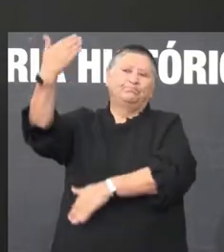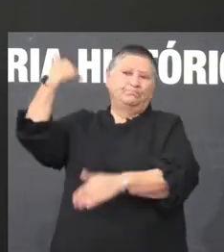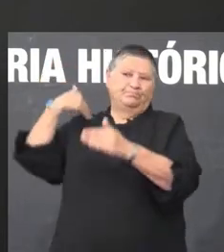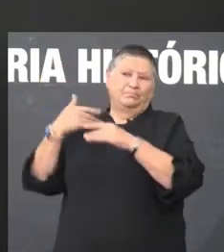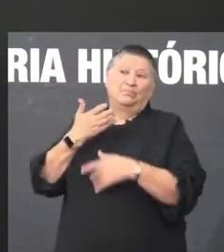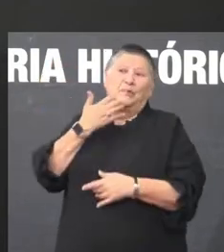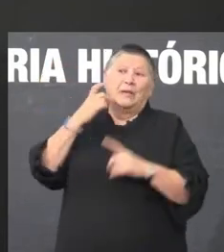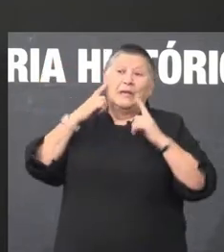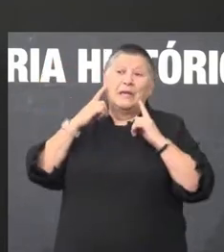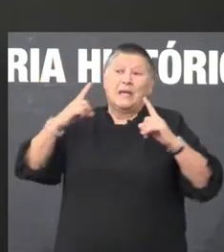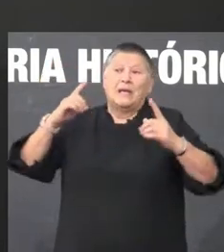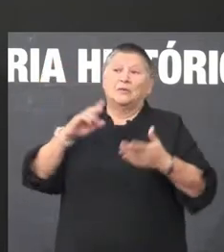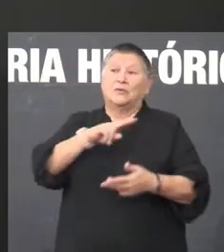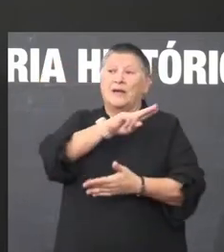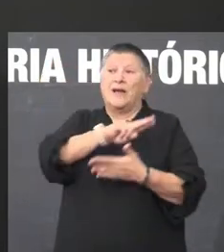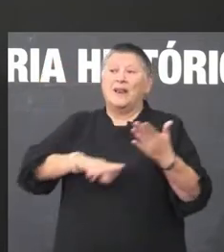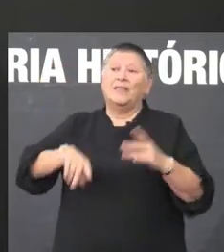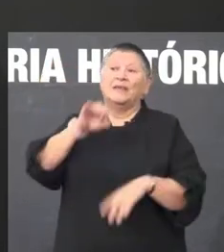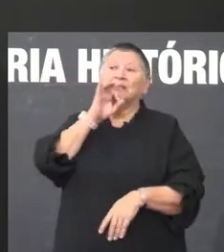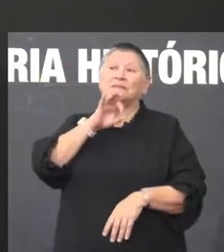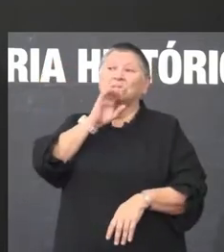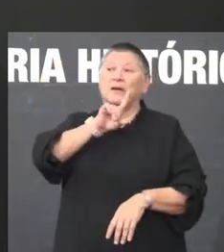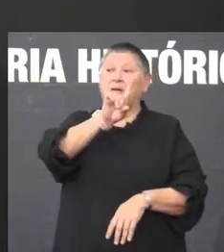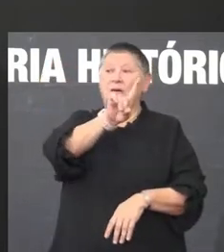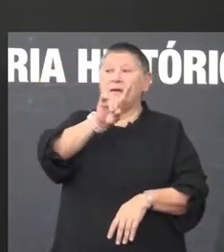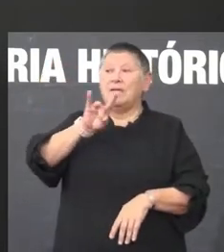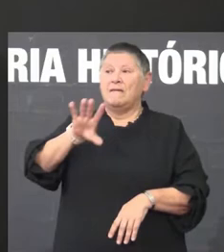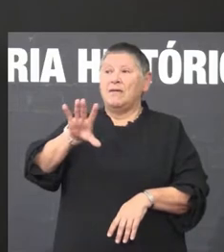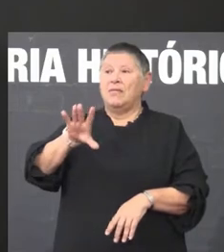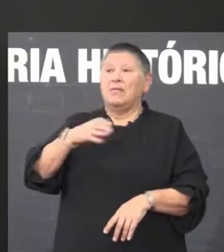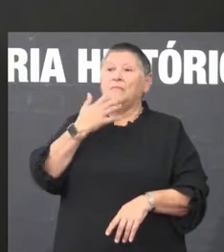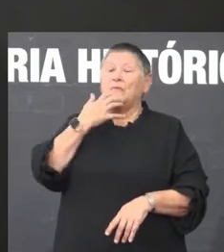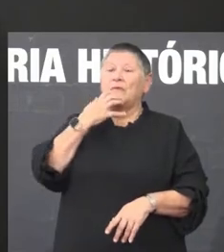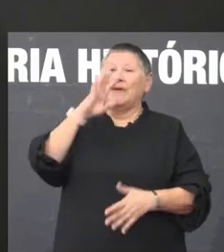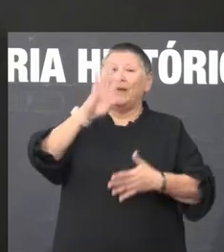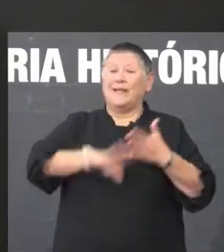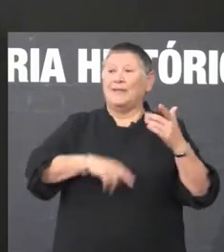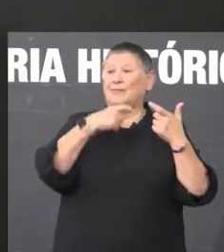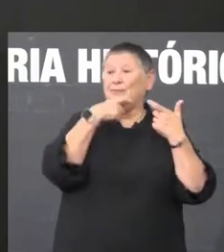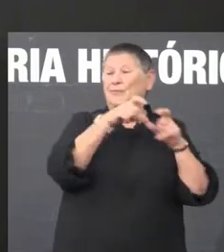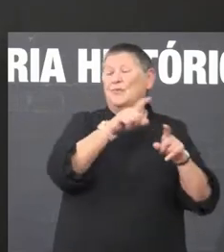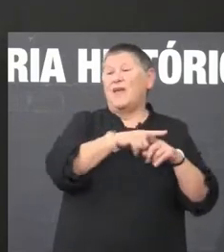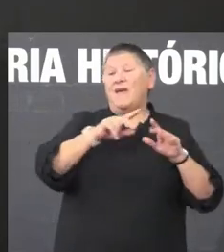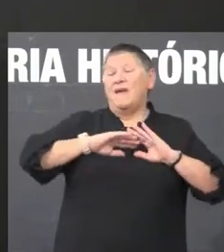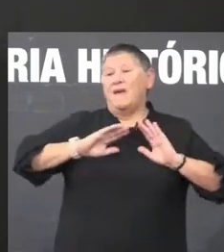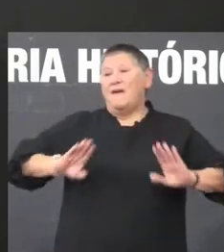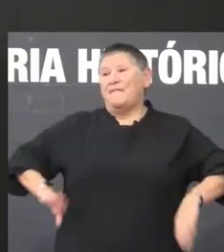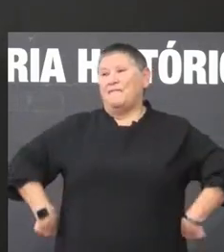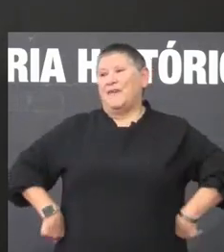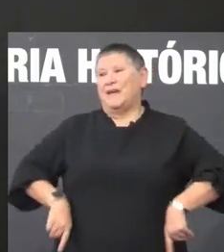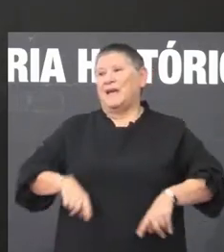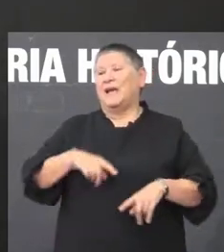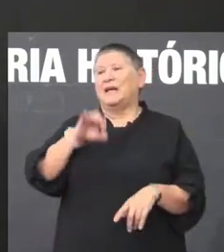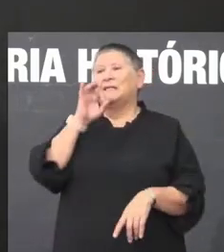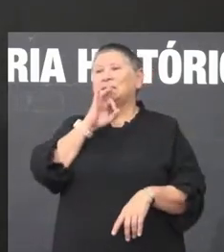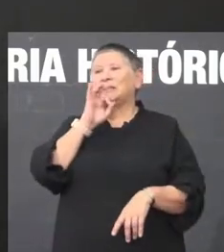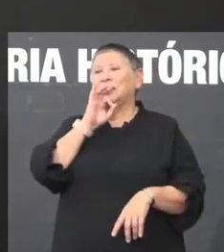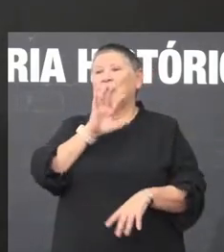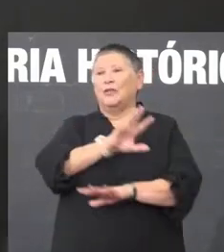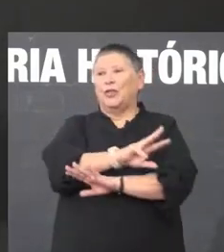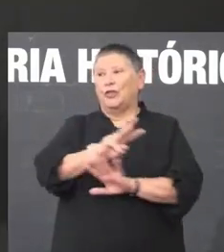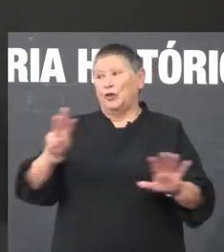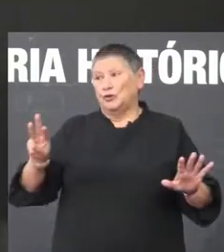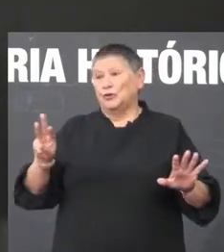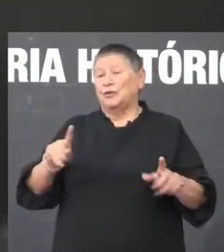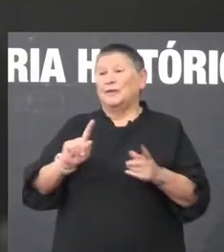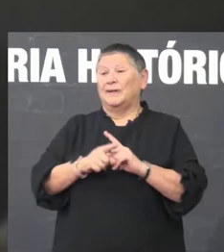pois veñen xa do século XV, no caso de Cataluña virían pois desde finais do século XVIII e no caso de Euskal